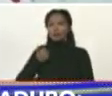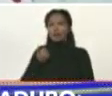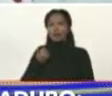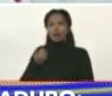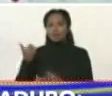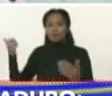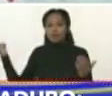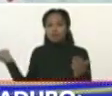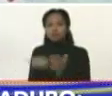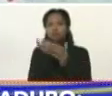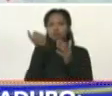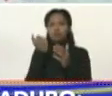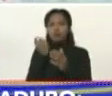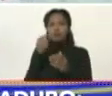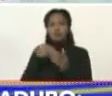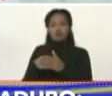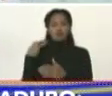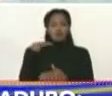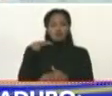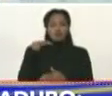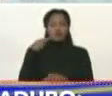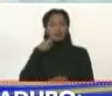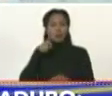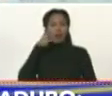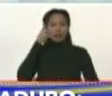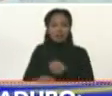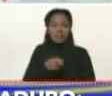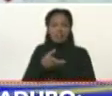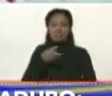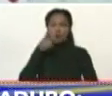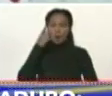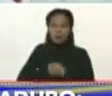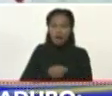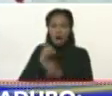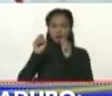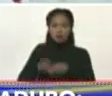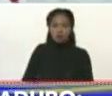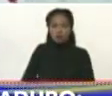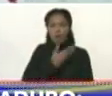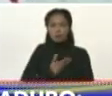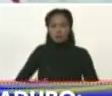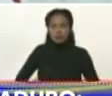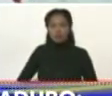la puñalada, ponerle el fusil aquí y exigirle y obligarlo a renunciar.